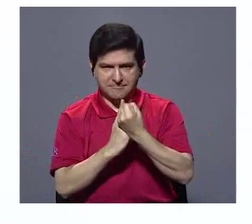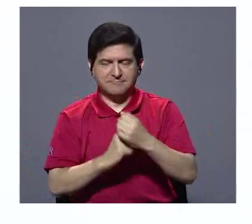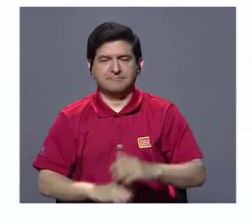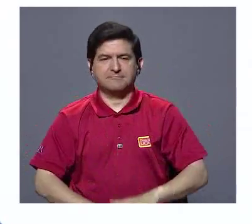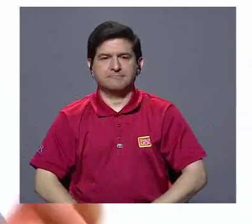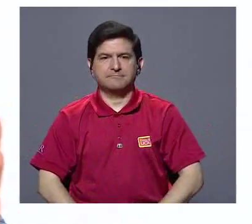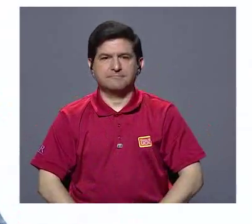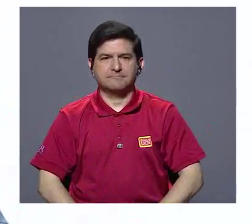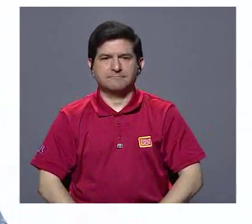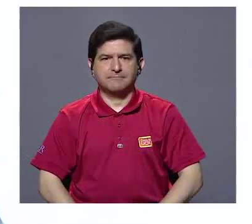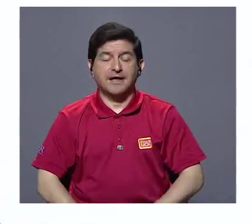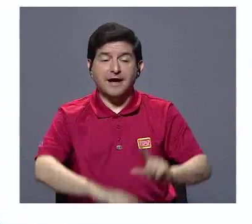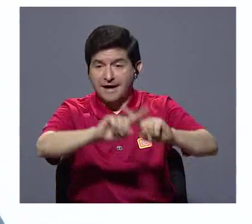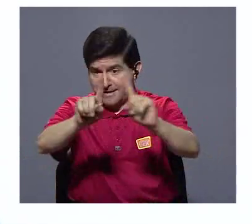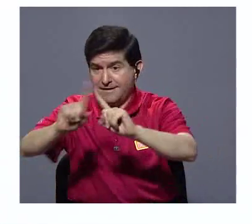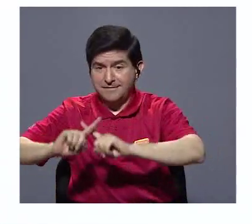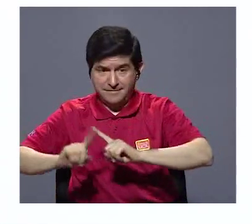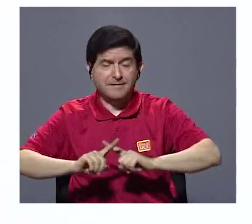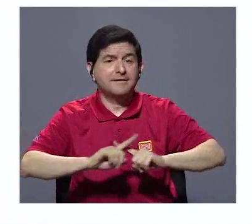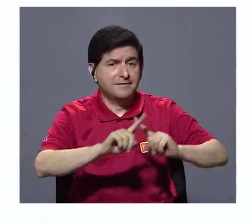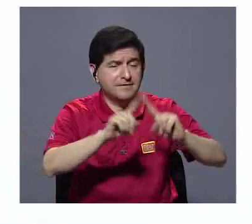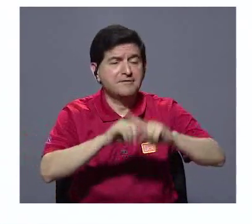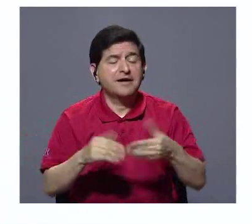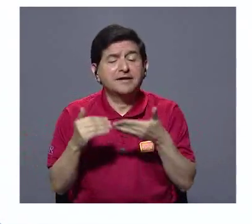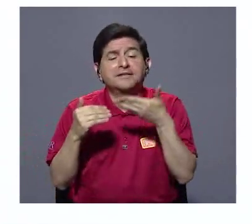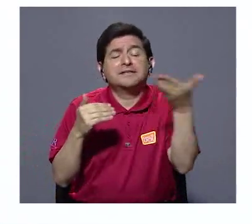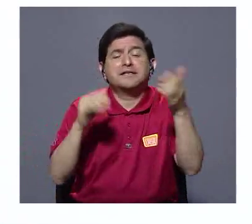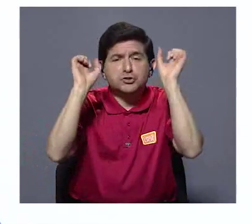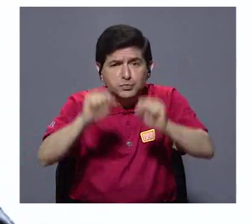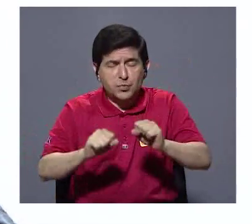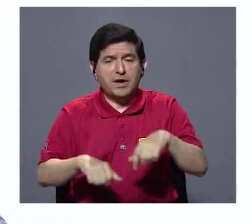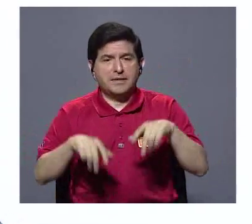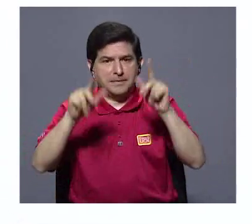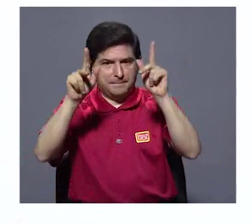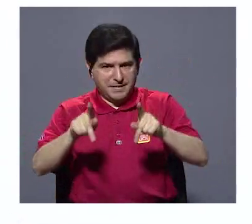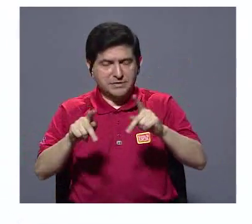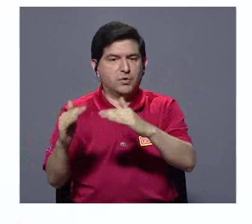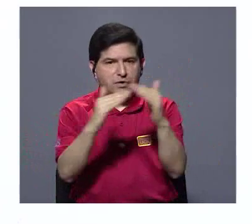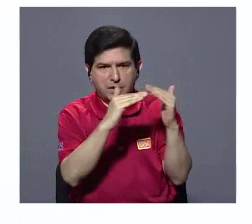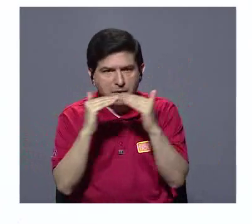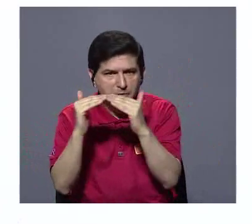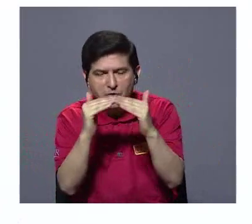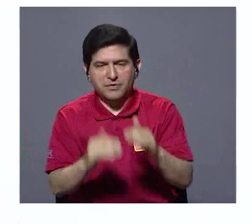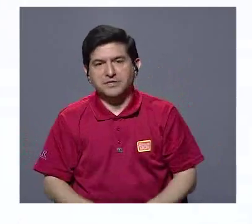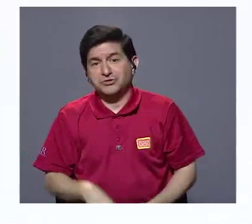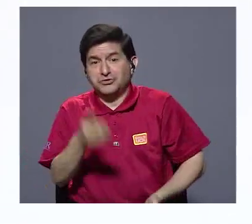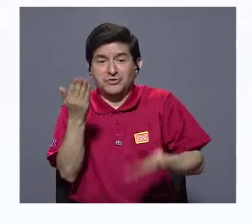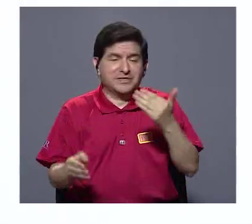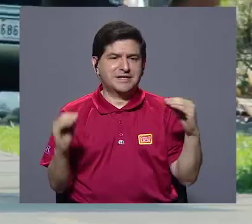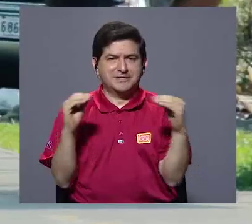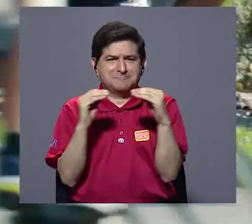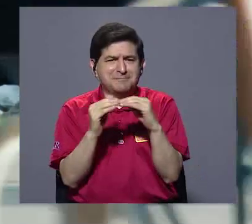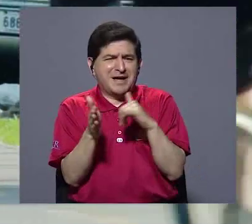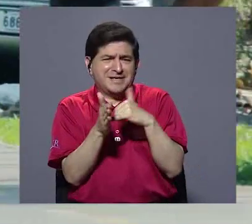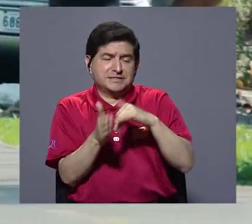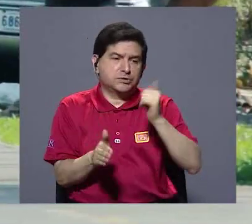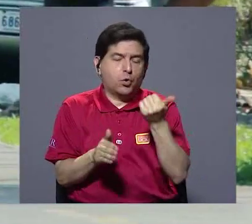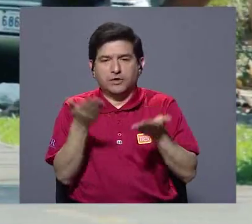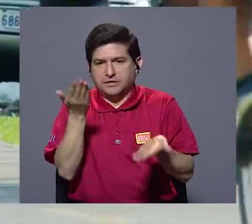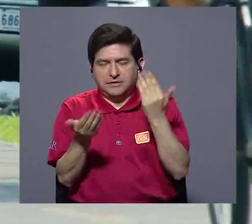condiciones. Hay diferentes elementos que pueden hacer que una población o que unas personas tengan